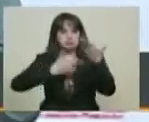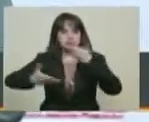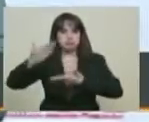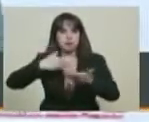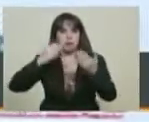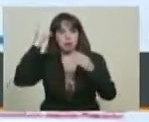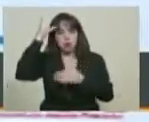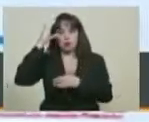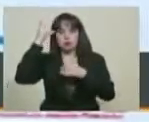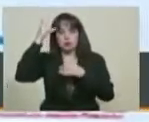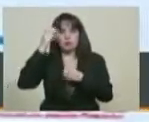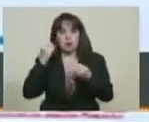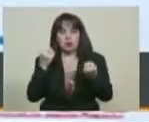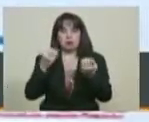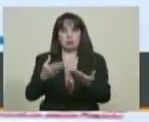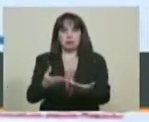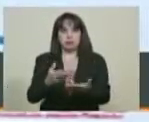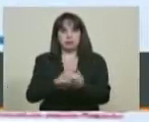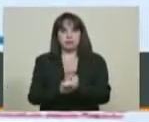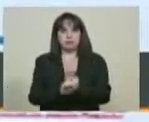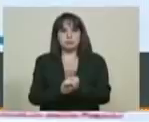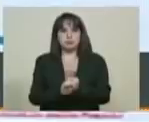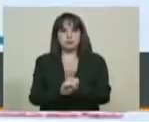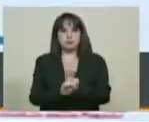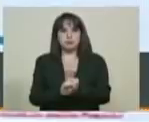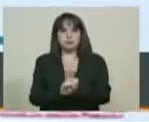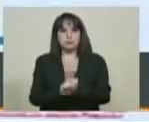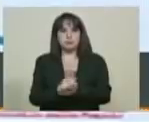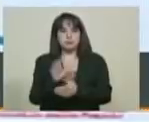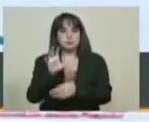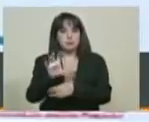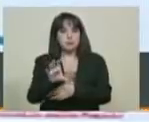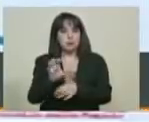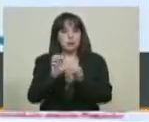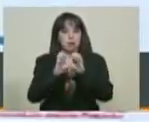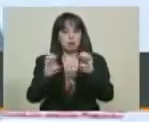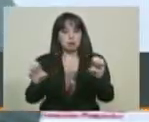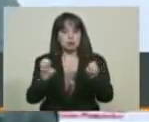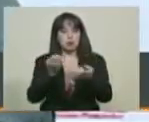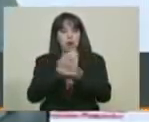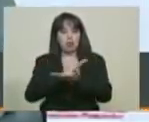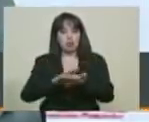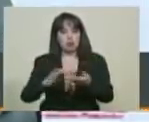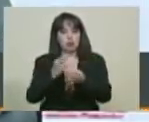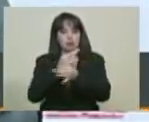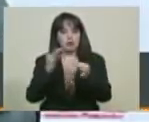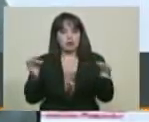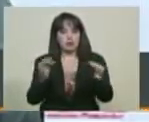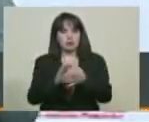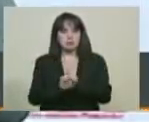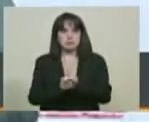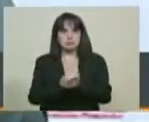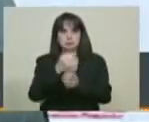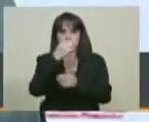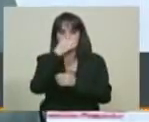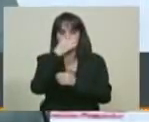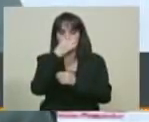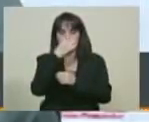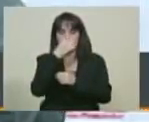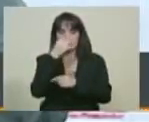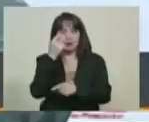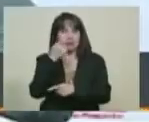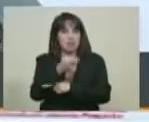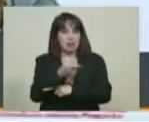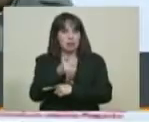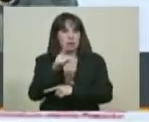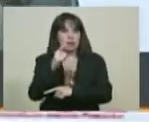conocimiento. Conocimiento que me ha dado la patria en la educación pública, gratuita y de calidad. Tenemos que reforzar. Tenemos